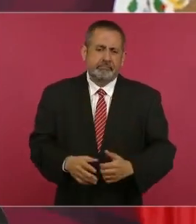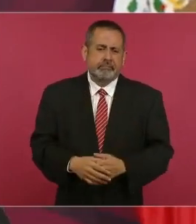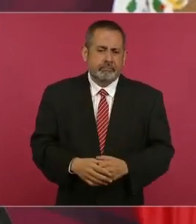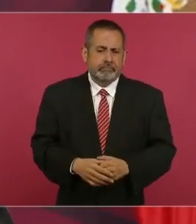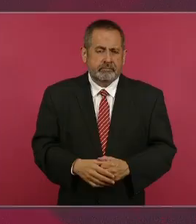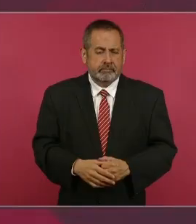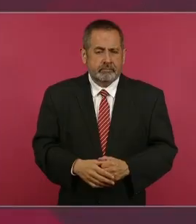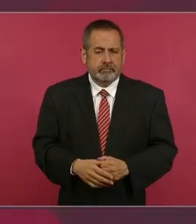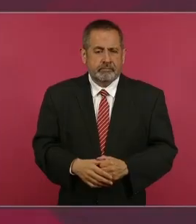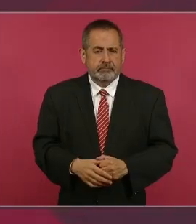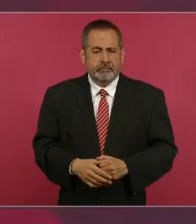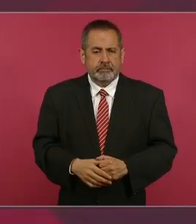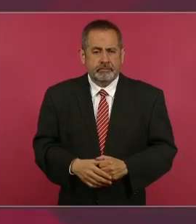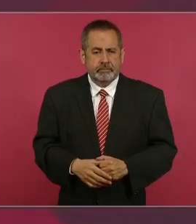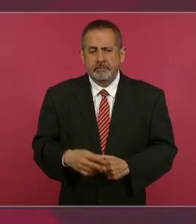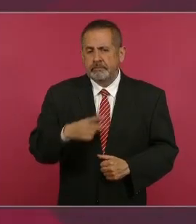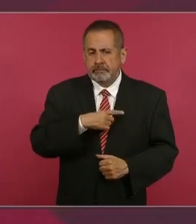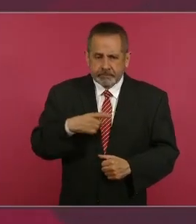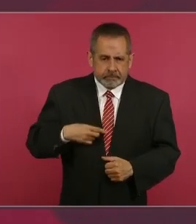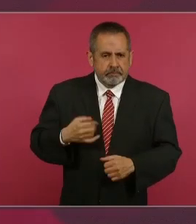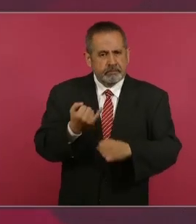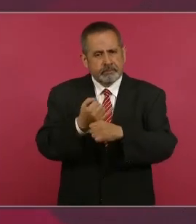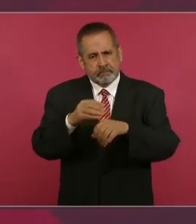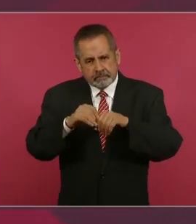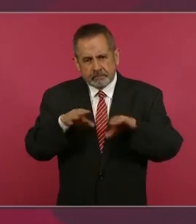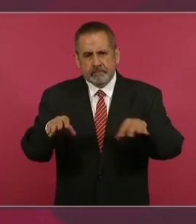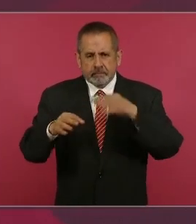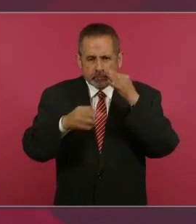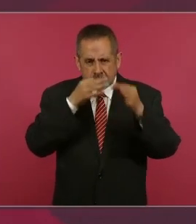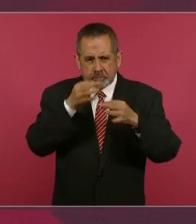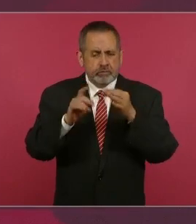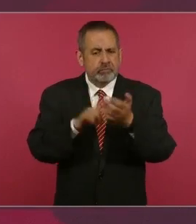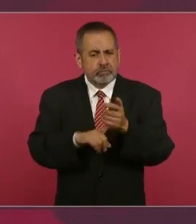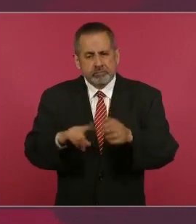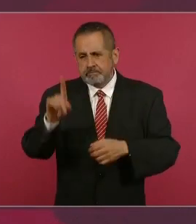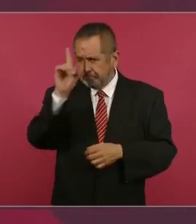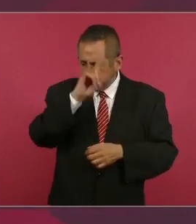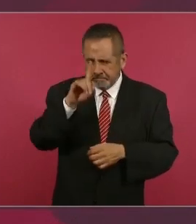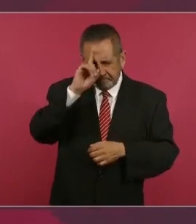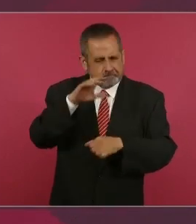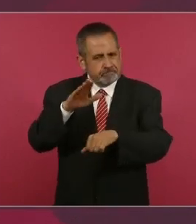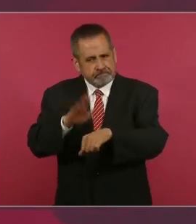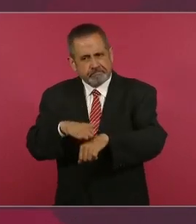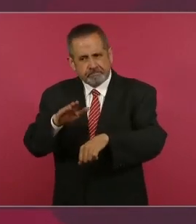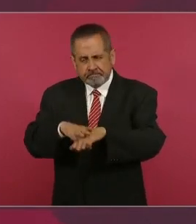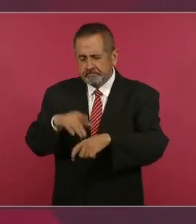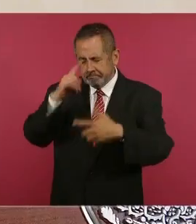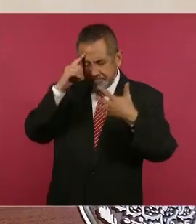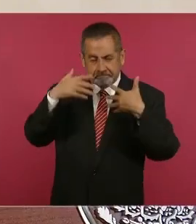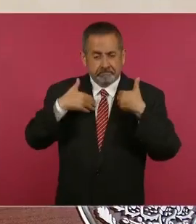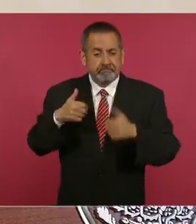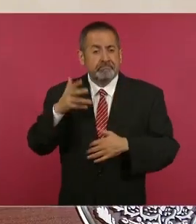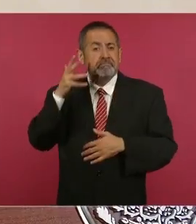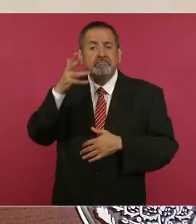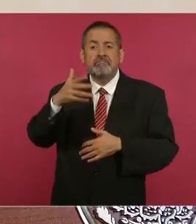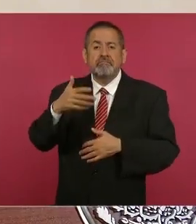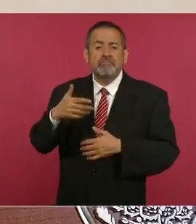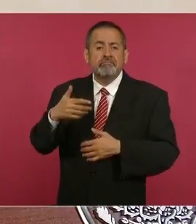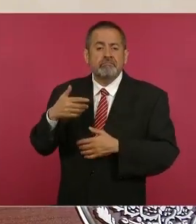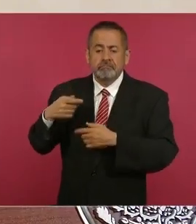hay que informar, orientar, concientizar, pensando en las nuevas